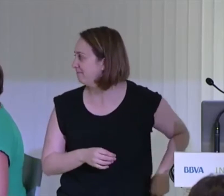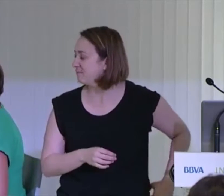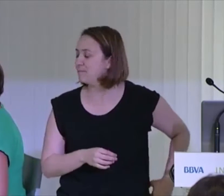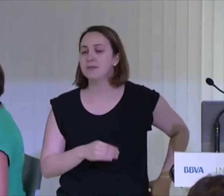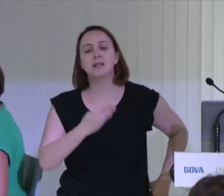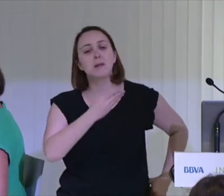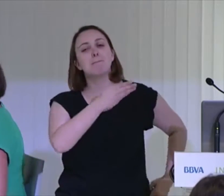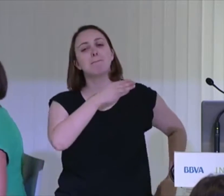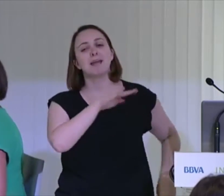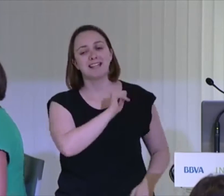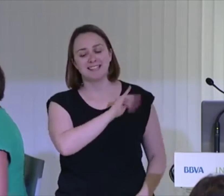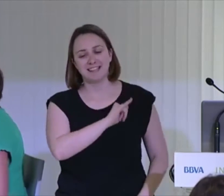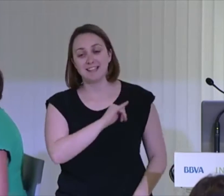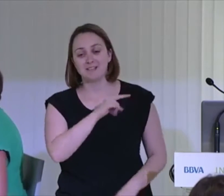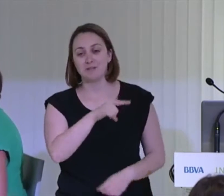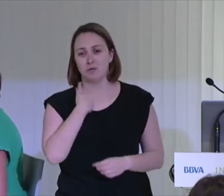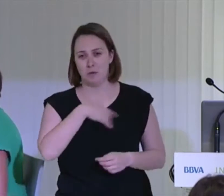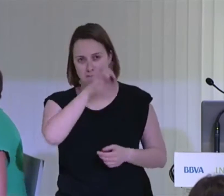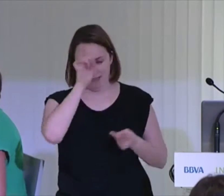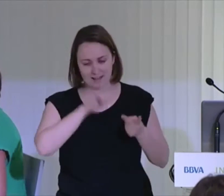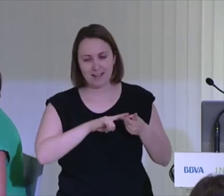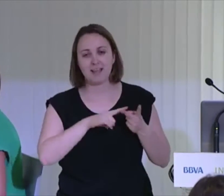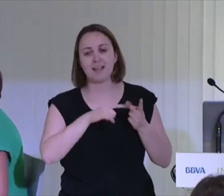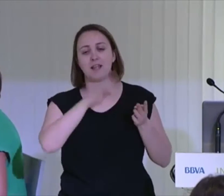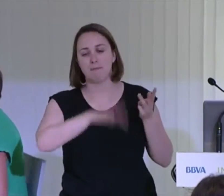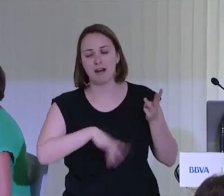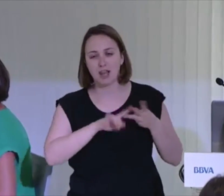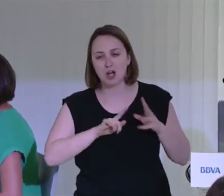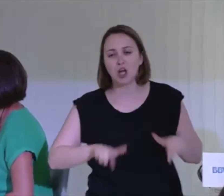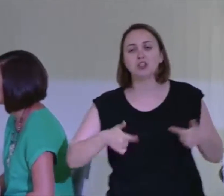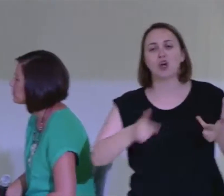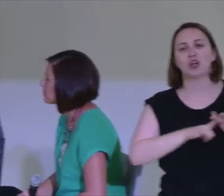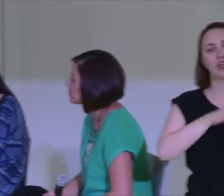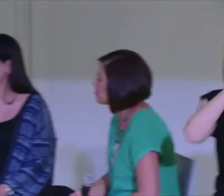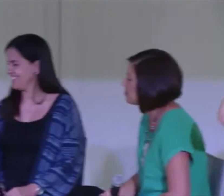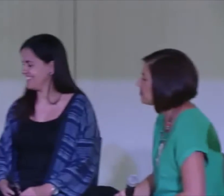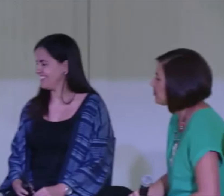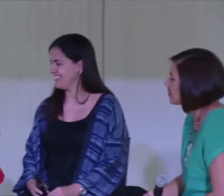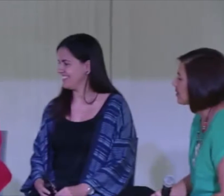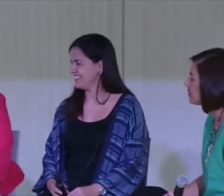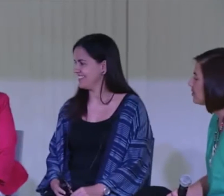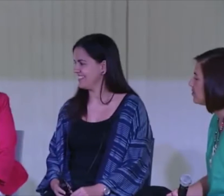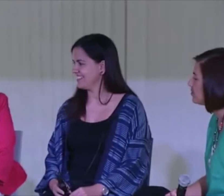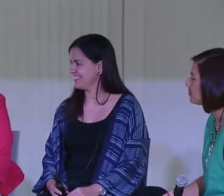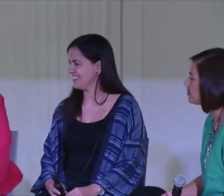Beatriz, bueno, has pasado Madrid, Barcelona, Tokio, Alemania, en fin.